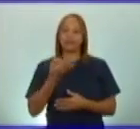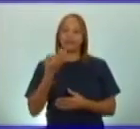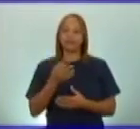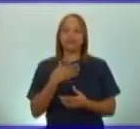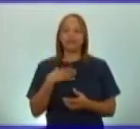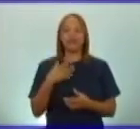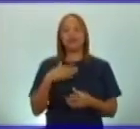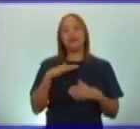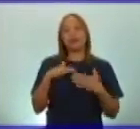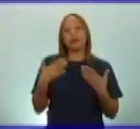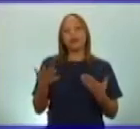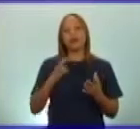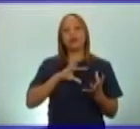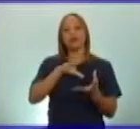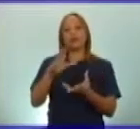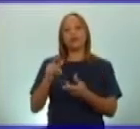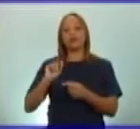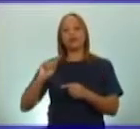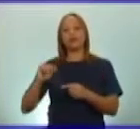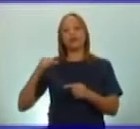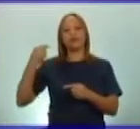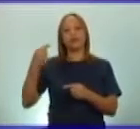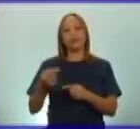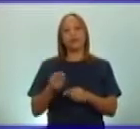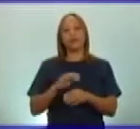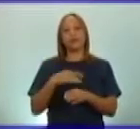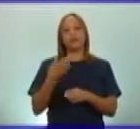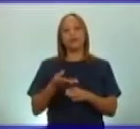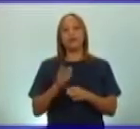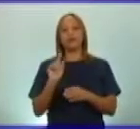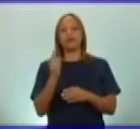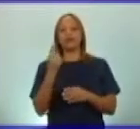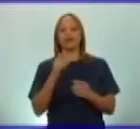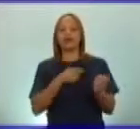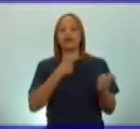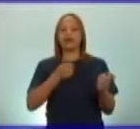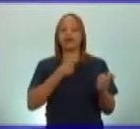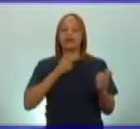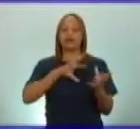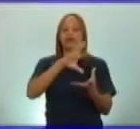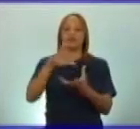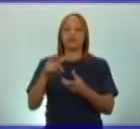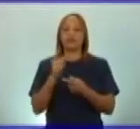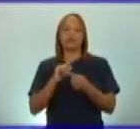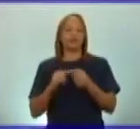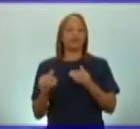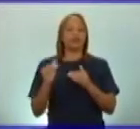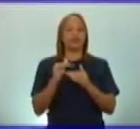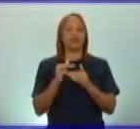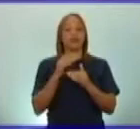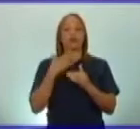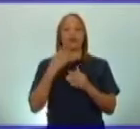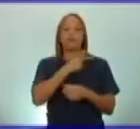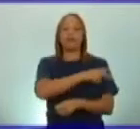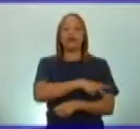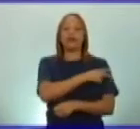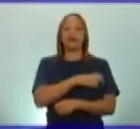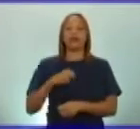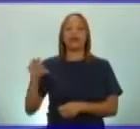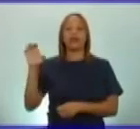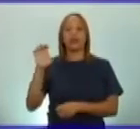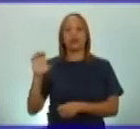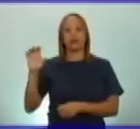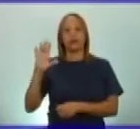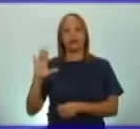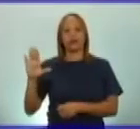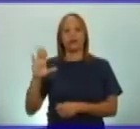pasó en el mundo después de la Primera Guerra Mundial, sobre todo aquellos países capitalistas, países europeos, aunque vamos a enfatizar un poco